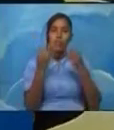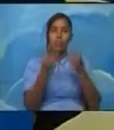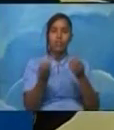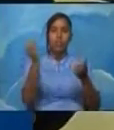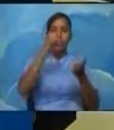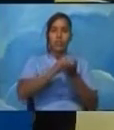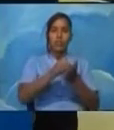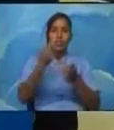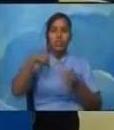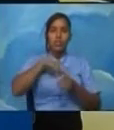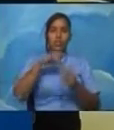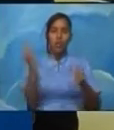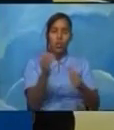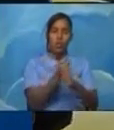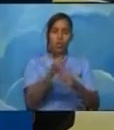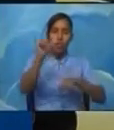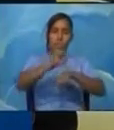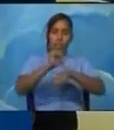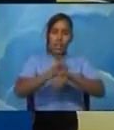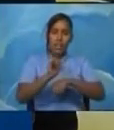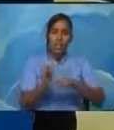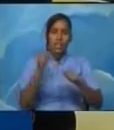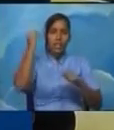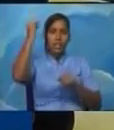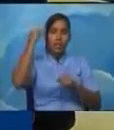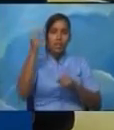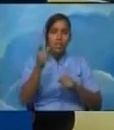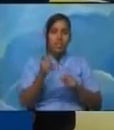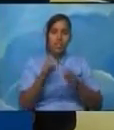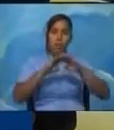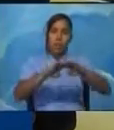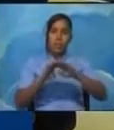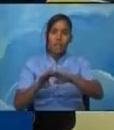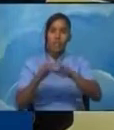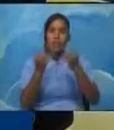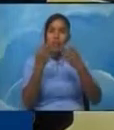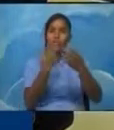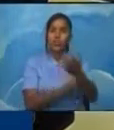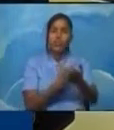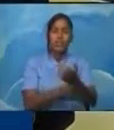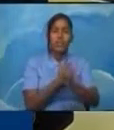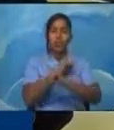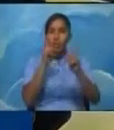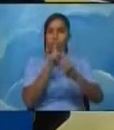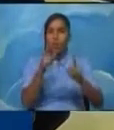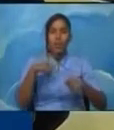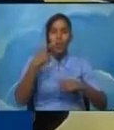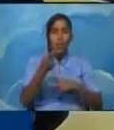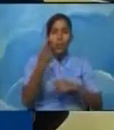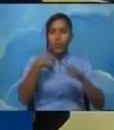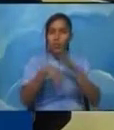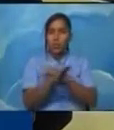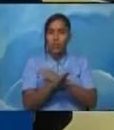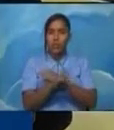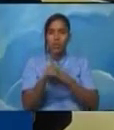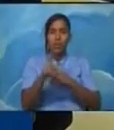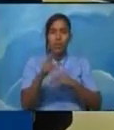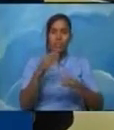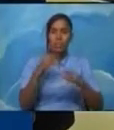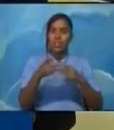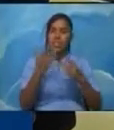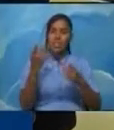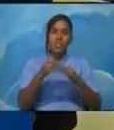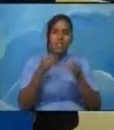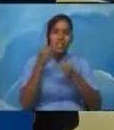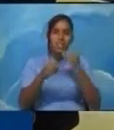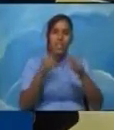veces nosotros nos encontramos en iglesias que empiezan a ministrar a muchos hermanitos: ay, no, que cuando tú estabas pequeño, que te hicieron